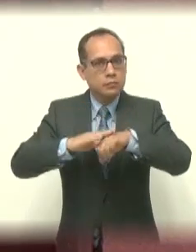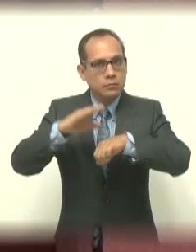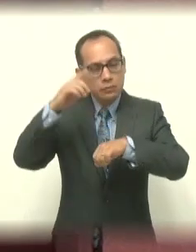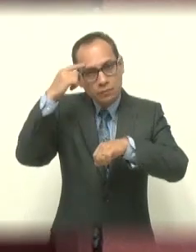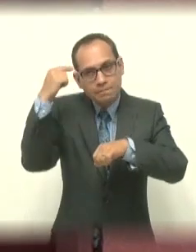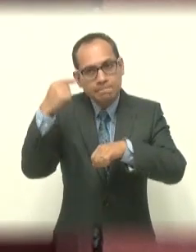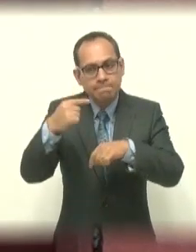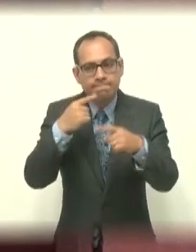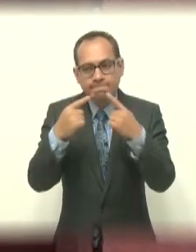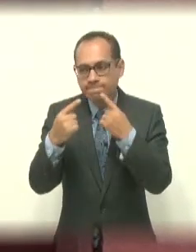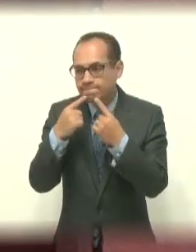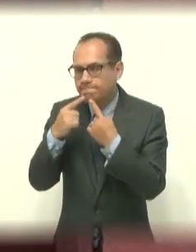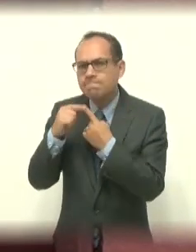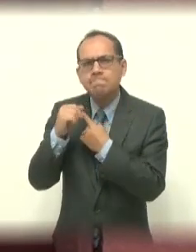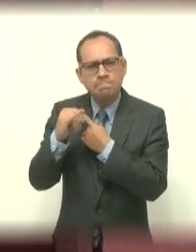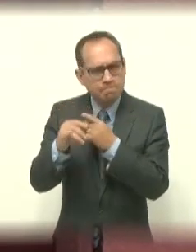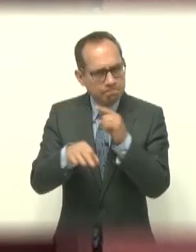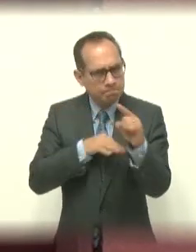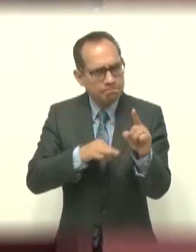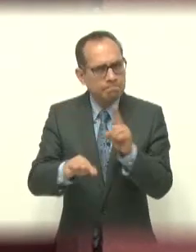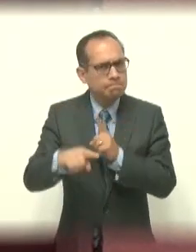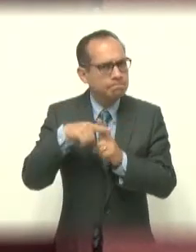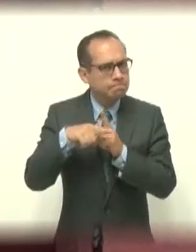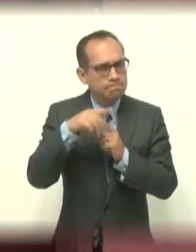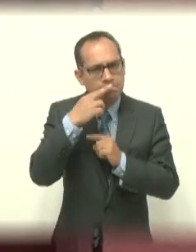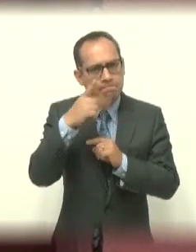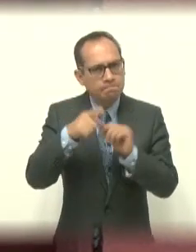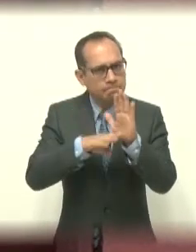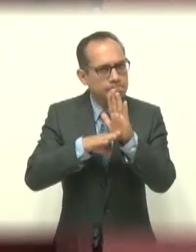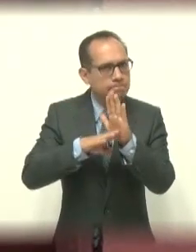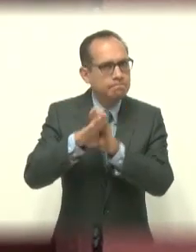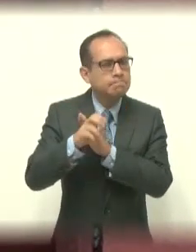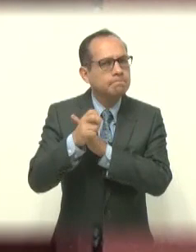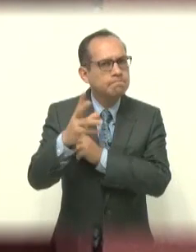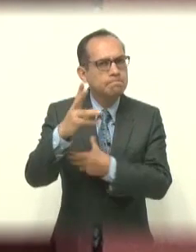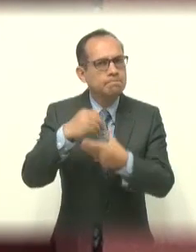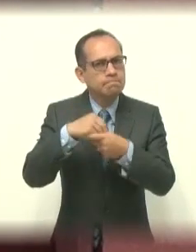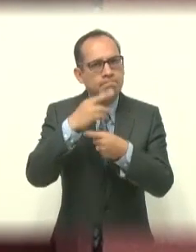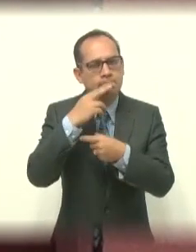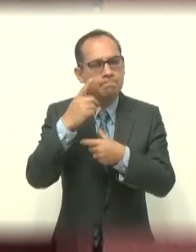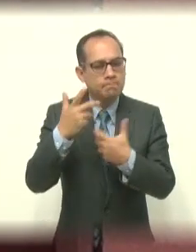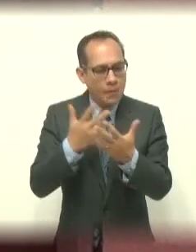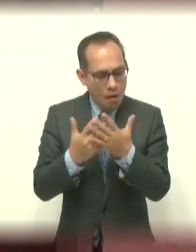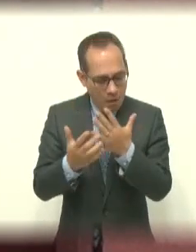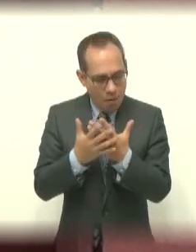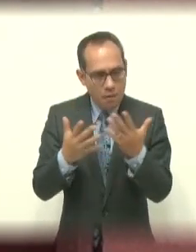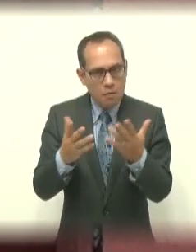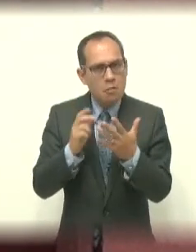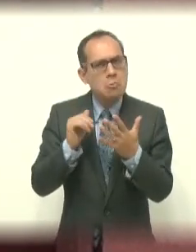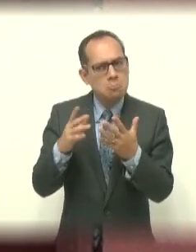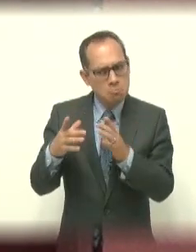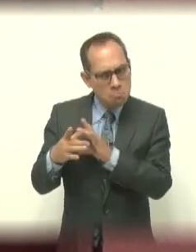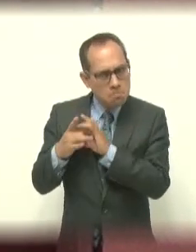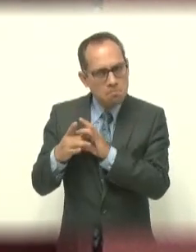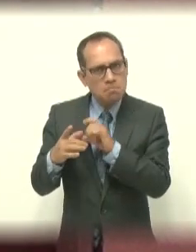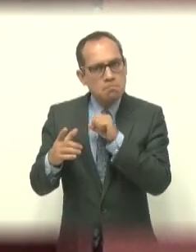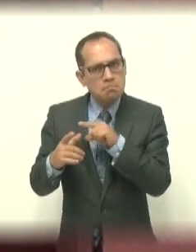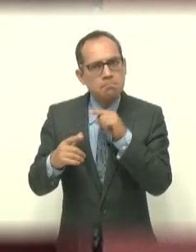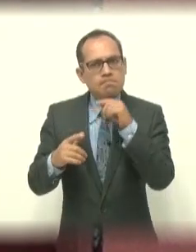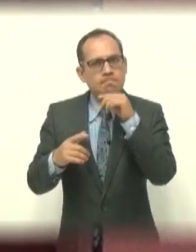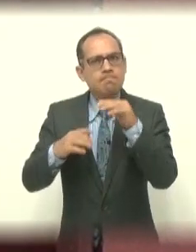seamos propositivos, incluyentes, y nos esforcemos cada día por poner en alto el nombre de este